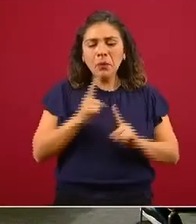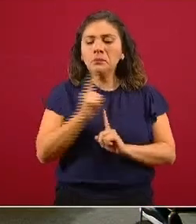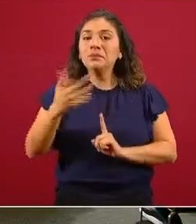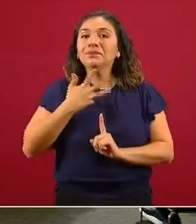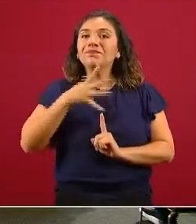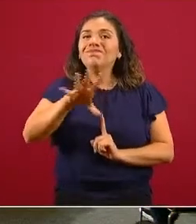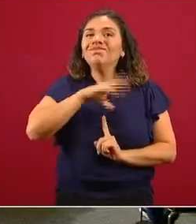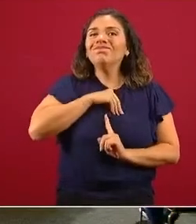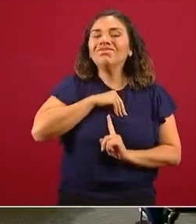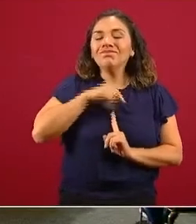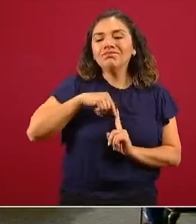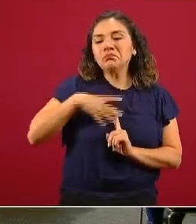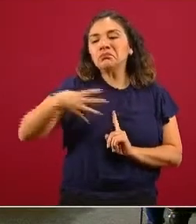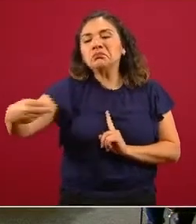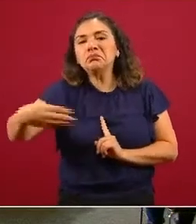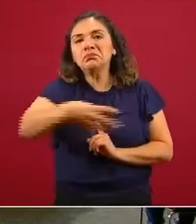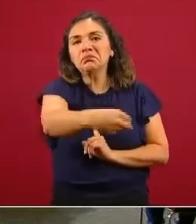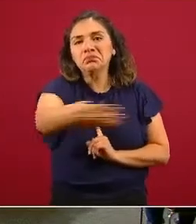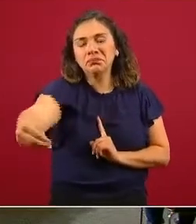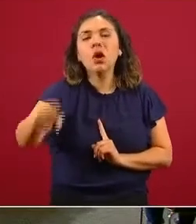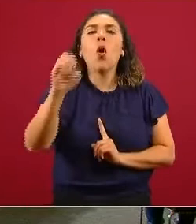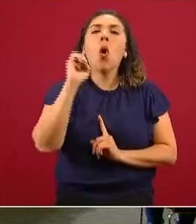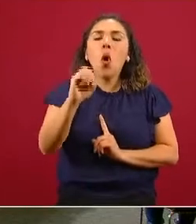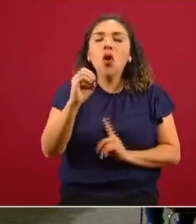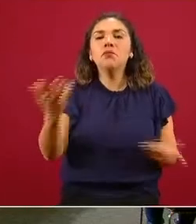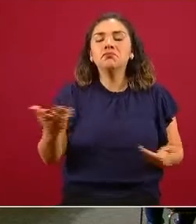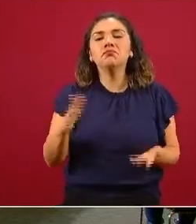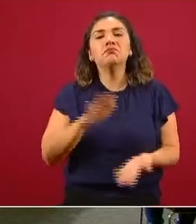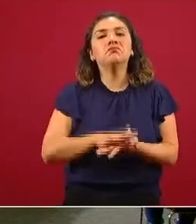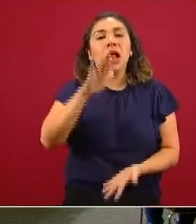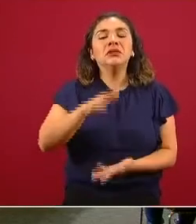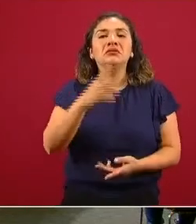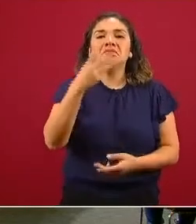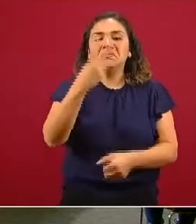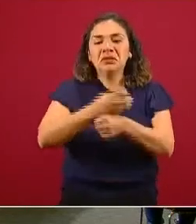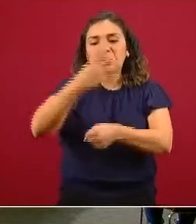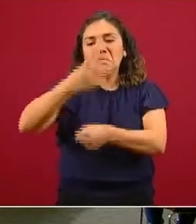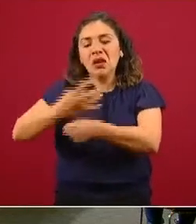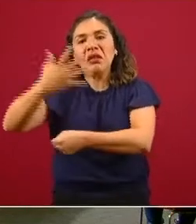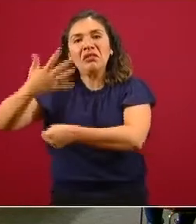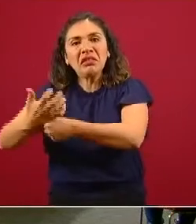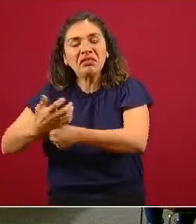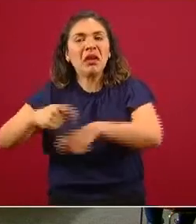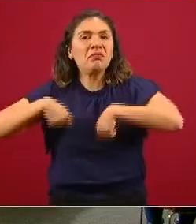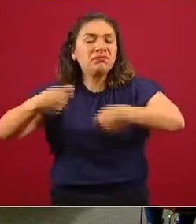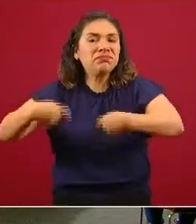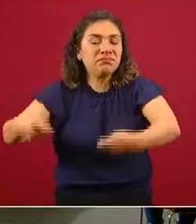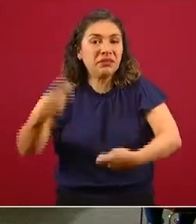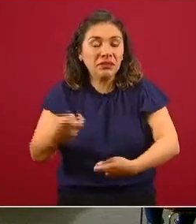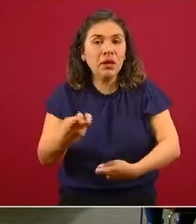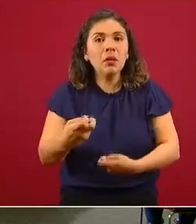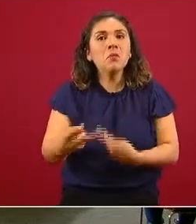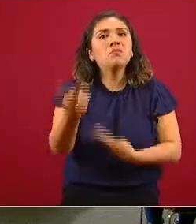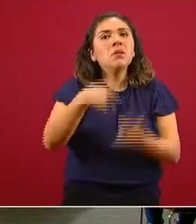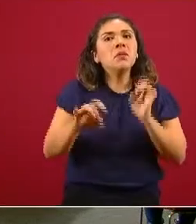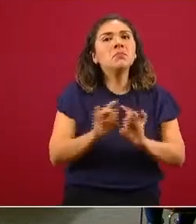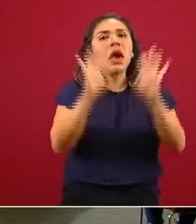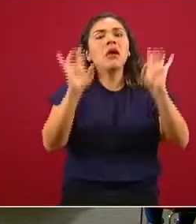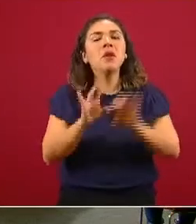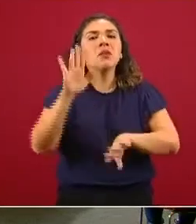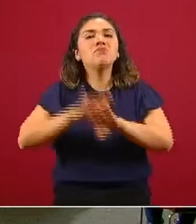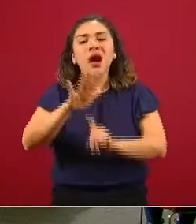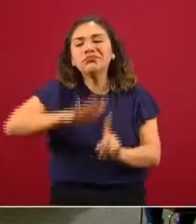O se siguieron las cadenas de transmisión en mayor número, tercera, cuarta, quinta generaciones, y los brotes entonces ya